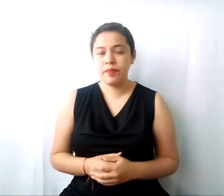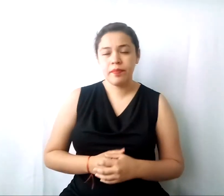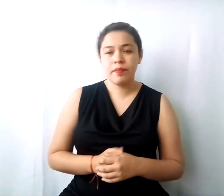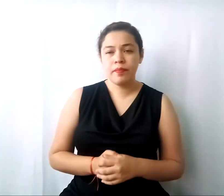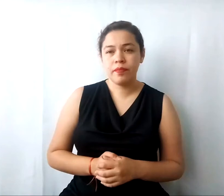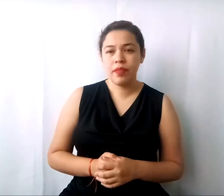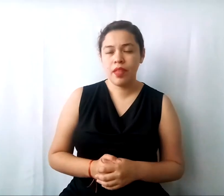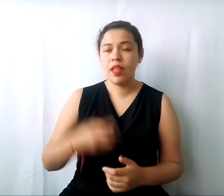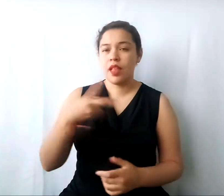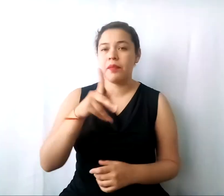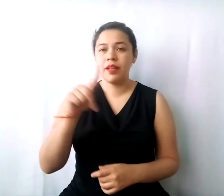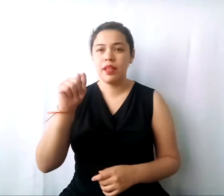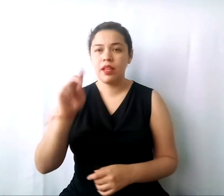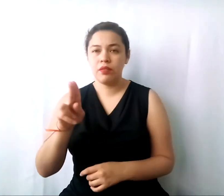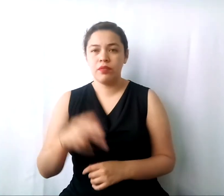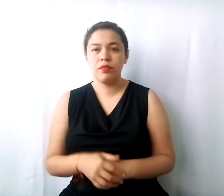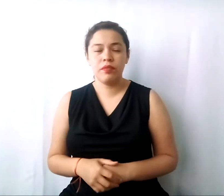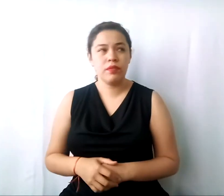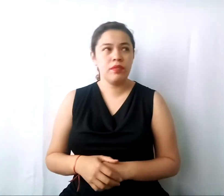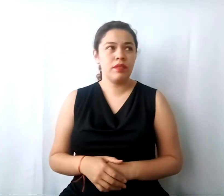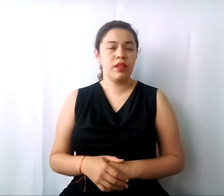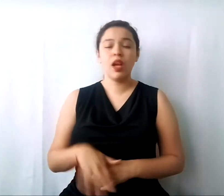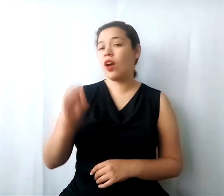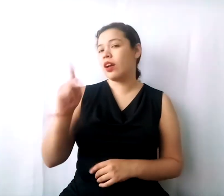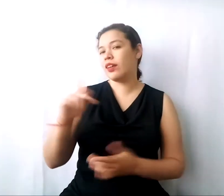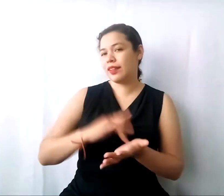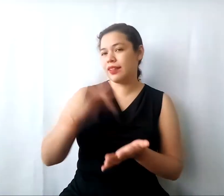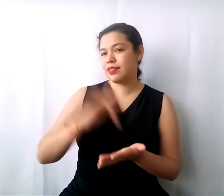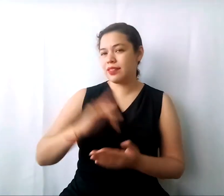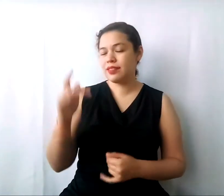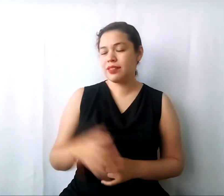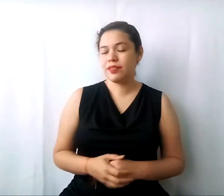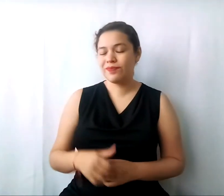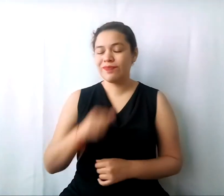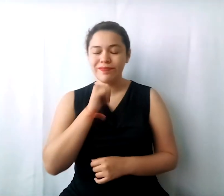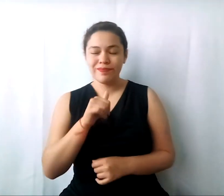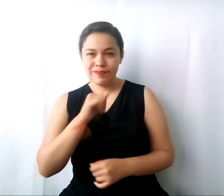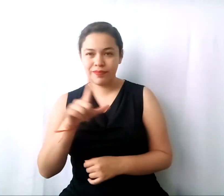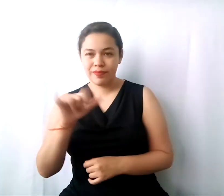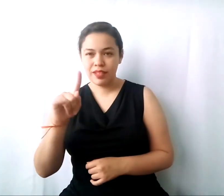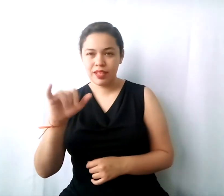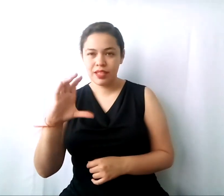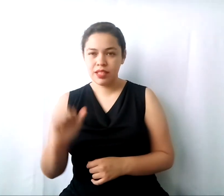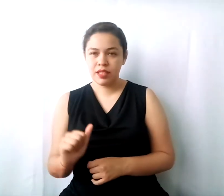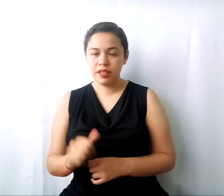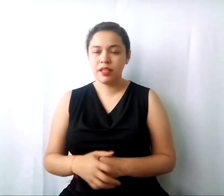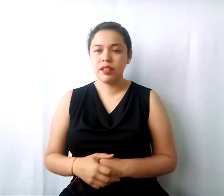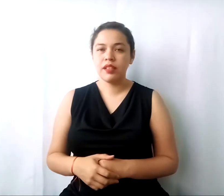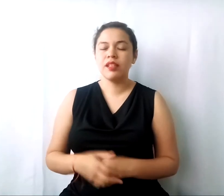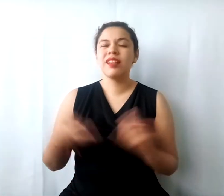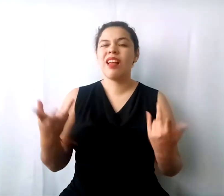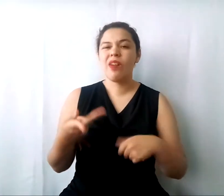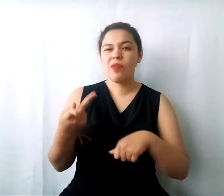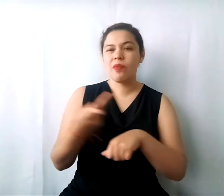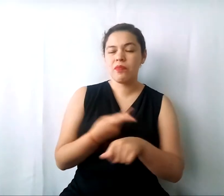Eso es la PTU. Ok, gracias. Sí, de nada, Alicia. Después, ¿qué pasa con los